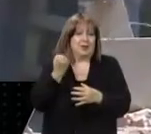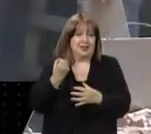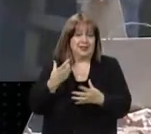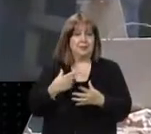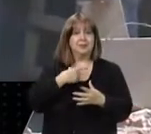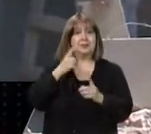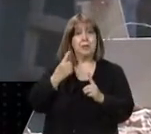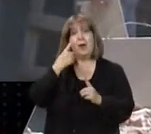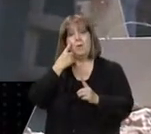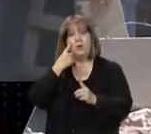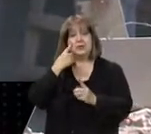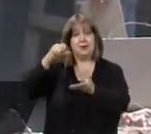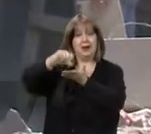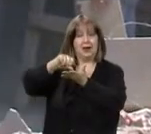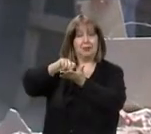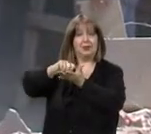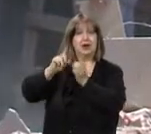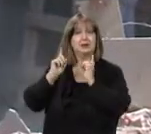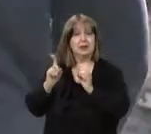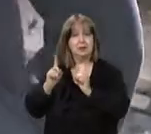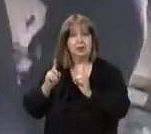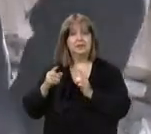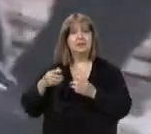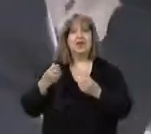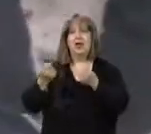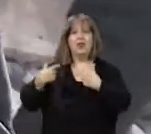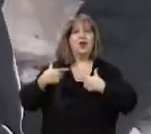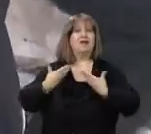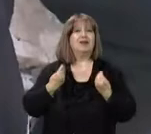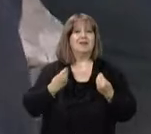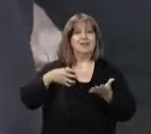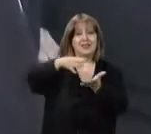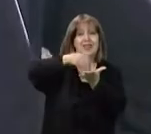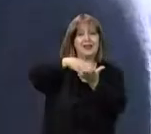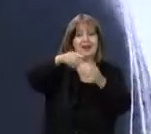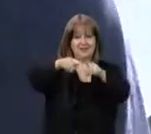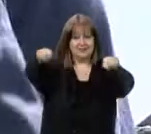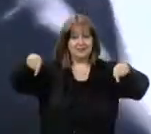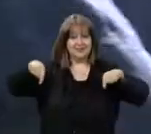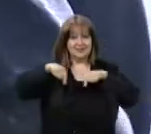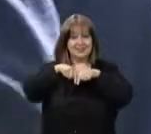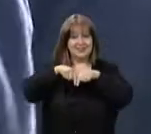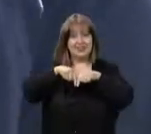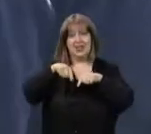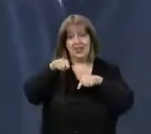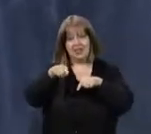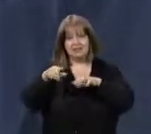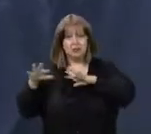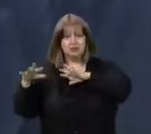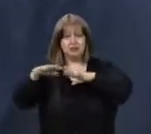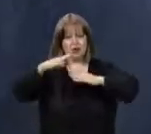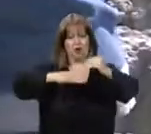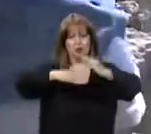caso del municipio de Capital, que cedió este predio que es ideal, que está en una comunidad que abarca, tiene un impacto social y un